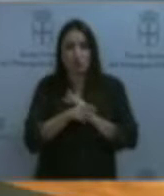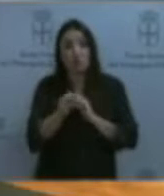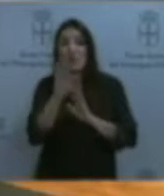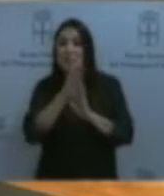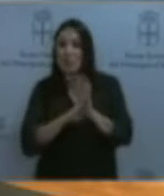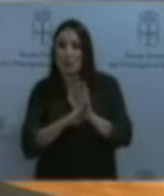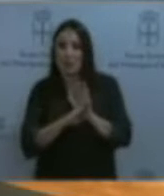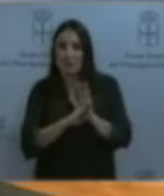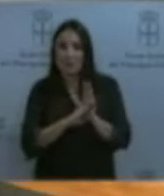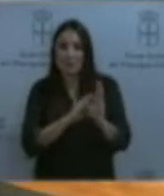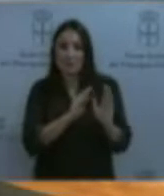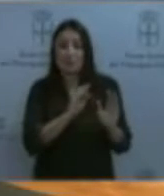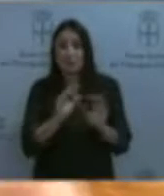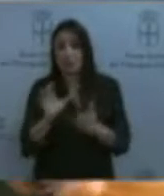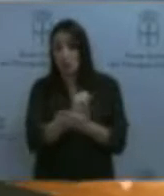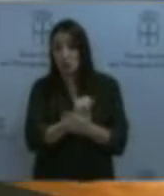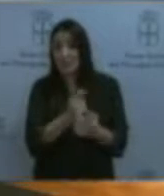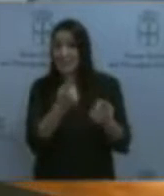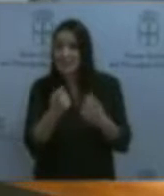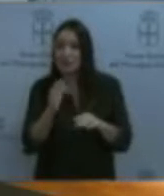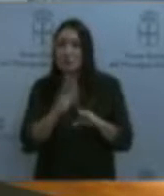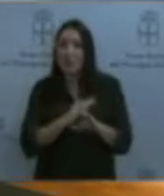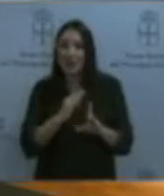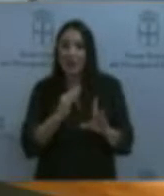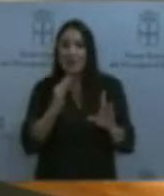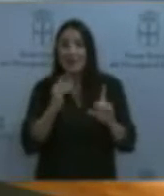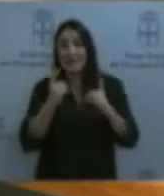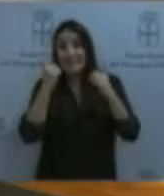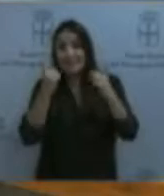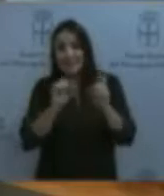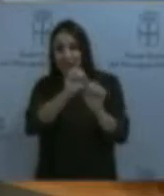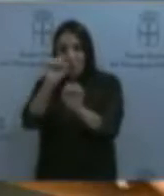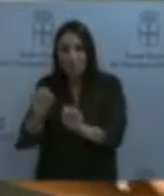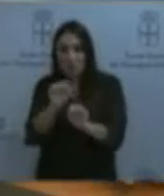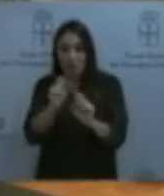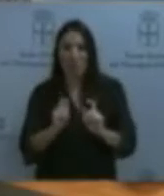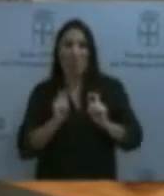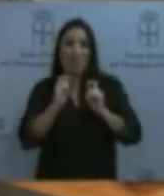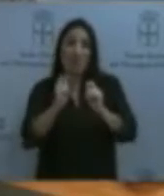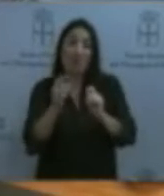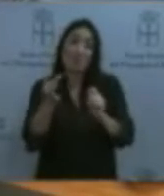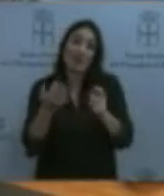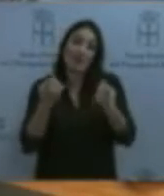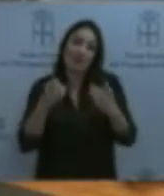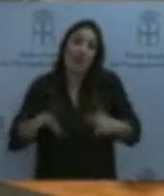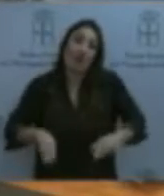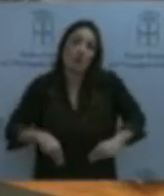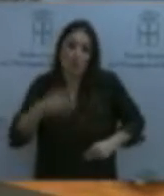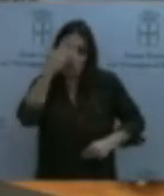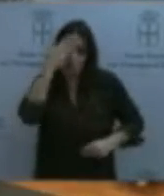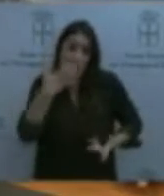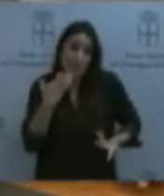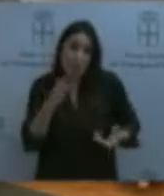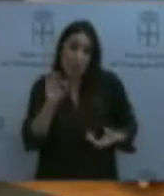programas necesarios para trabajar contra esa desprotección y asumir, en su caso, la tutela. Y también